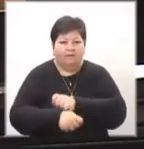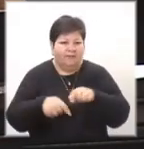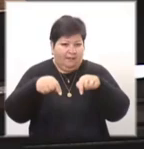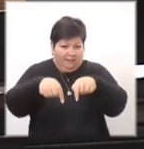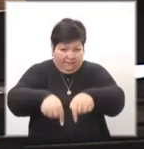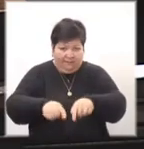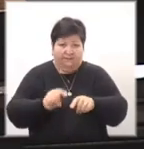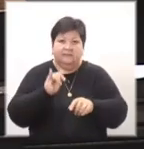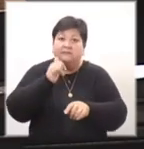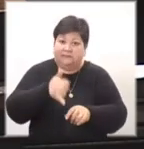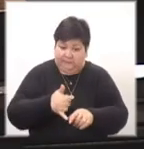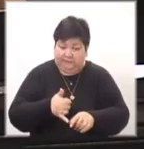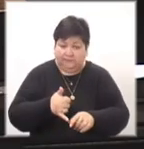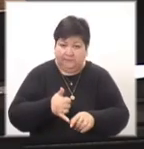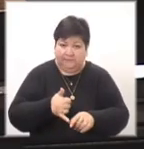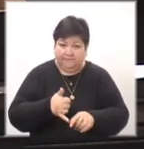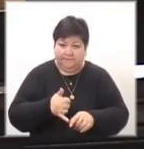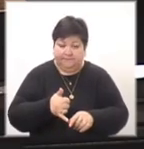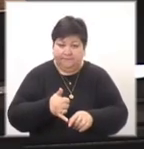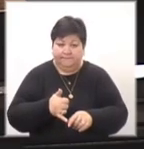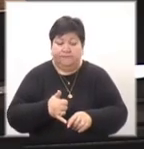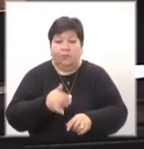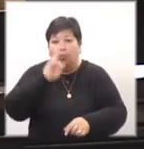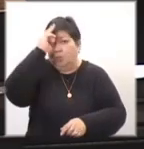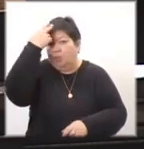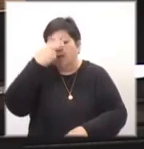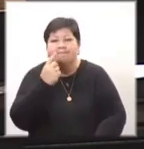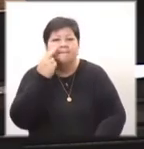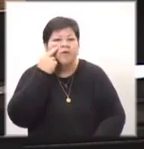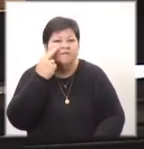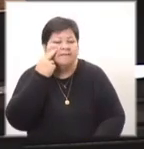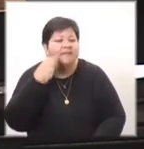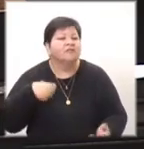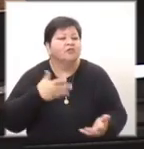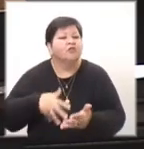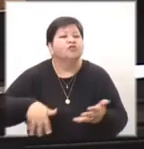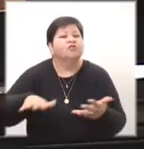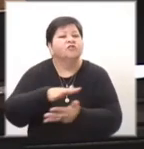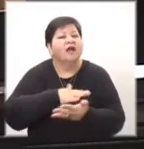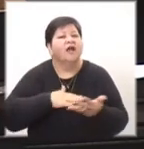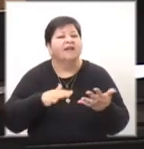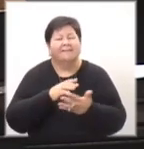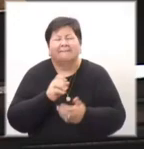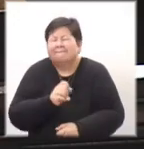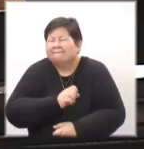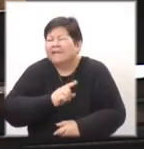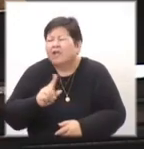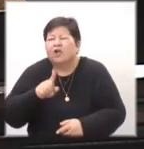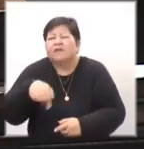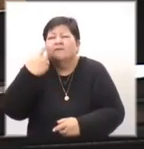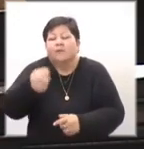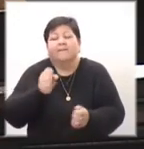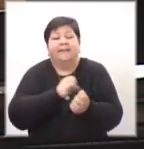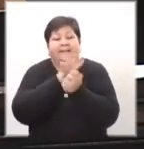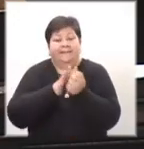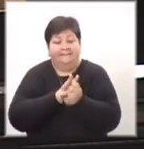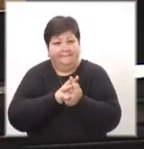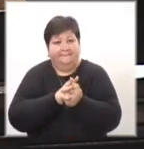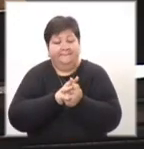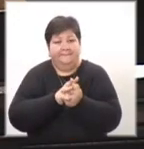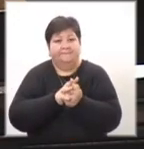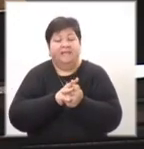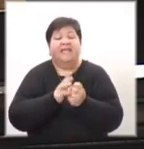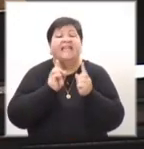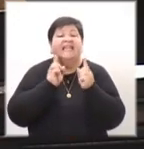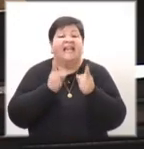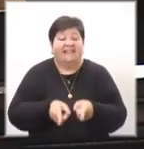del gobierno. Uruguay tiene serios problemas sociales que se han amplificado a partir de la pandemia y de las decisiones